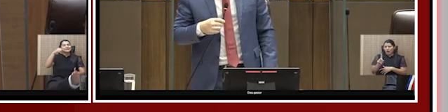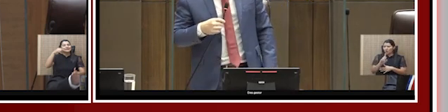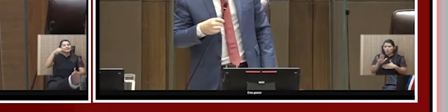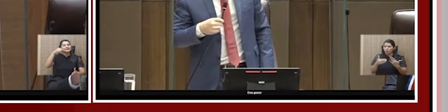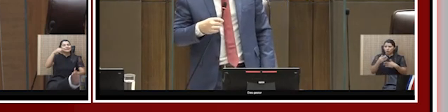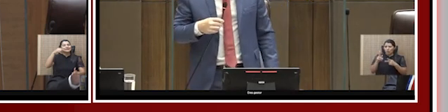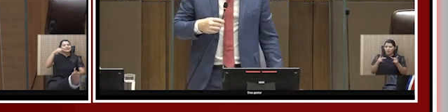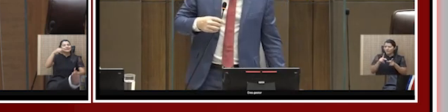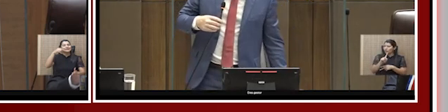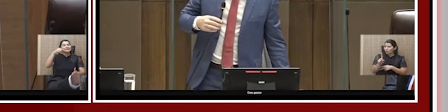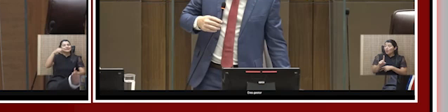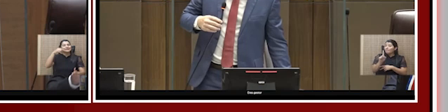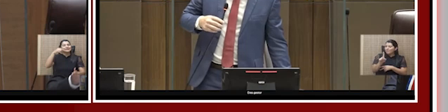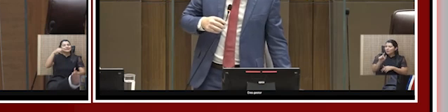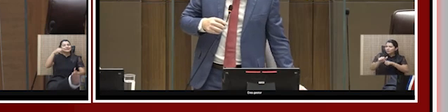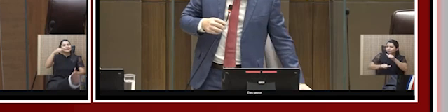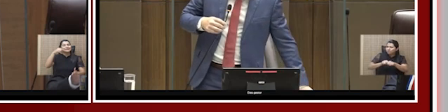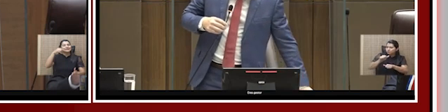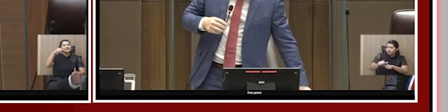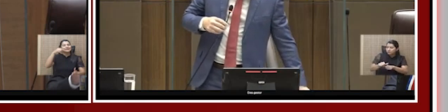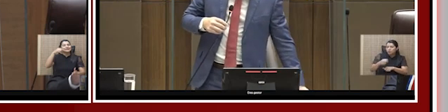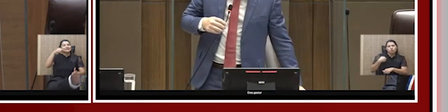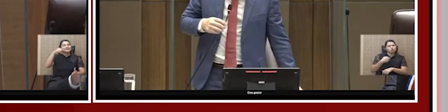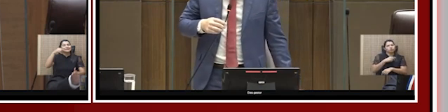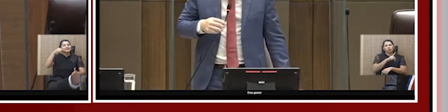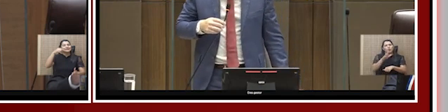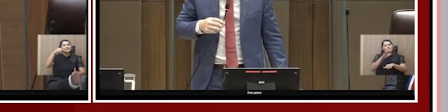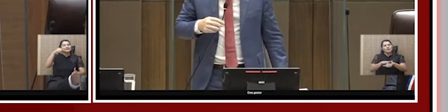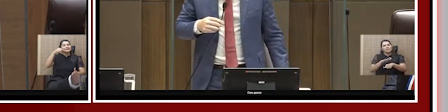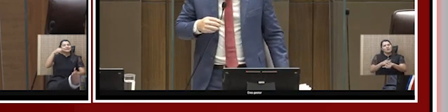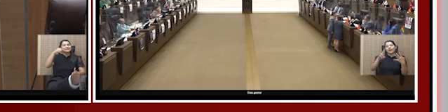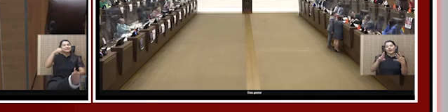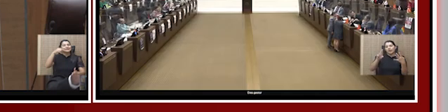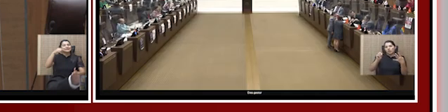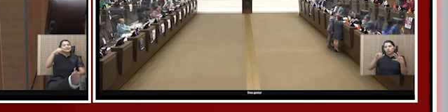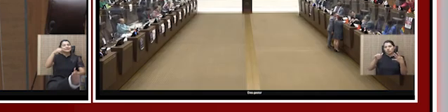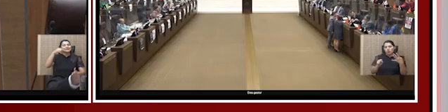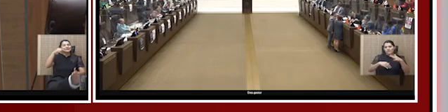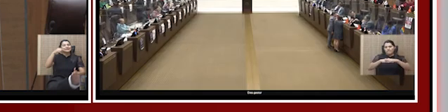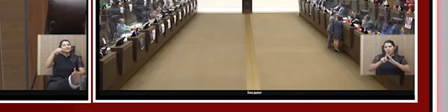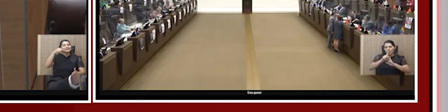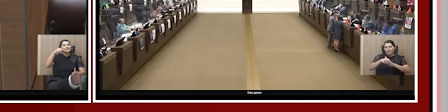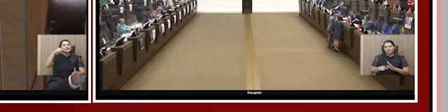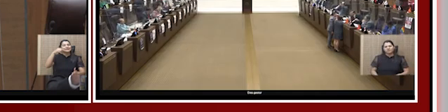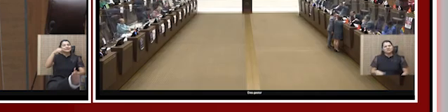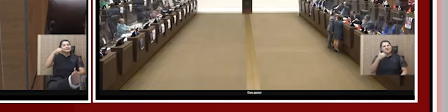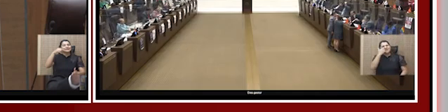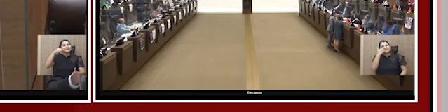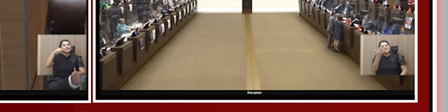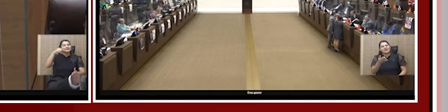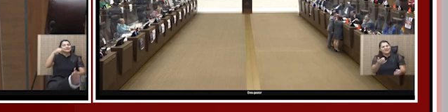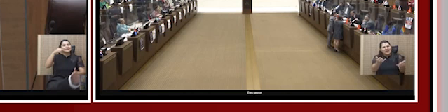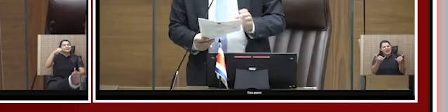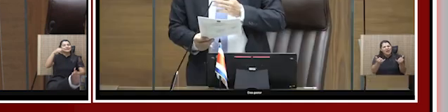haciendo todo lo posible. Y lo que no vamos a permitir es que se falte el respeto a los cuerpos. Qué fácil es ahora tratar